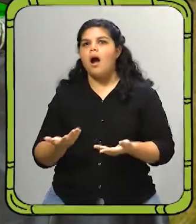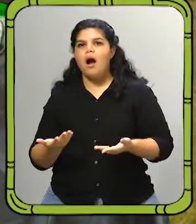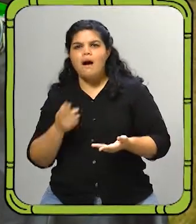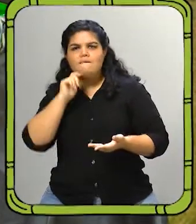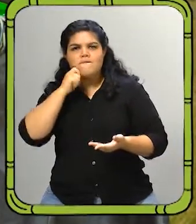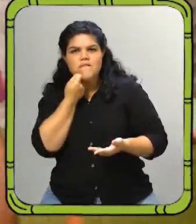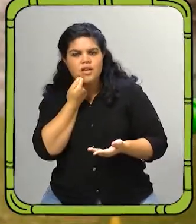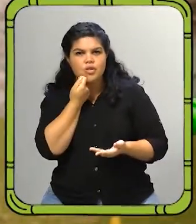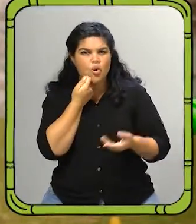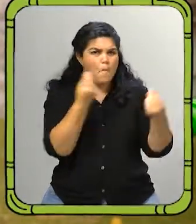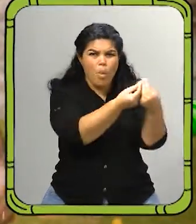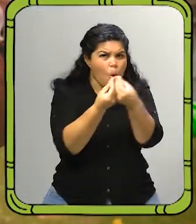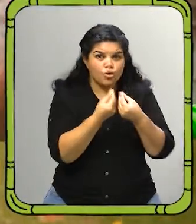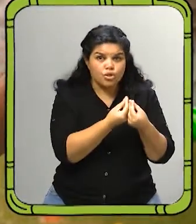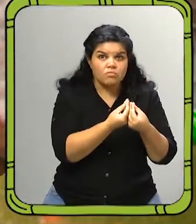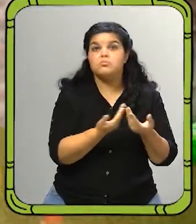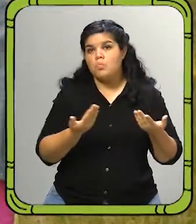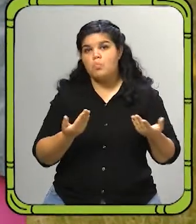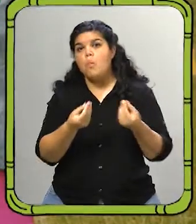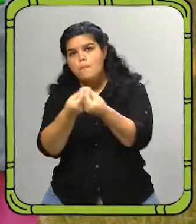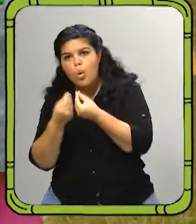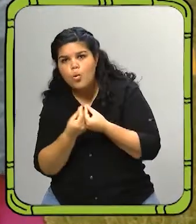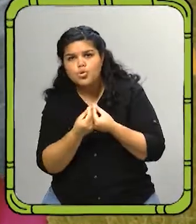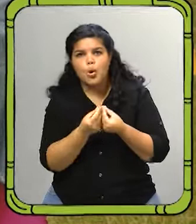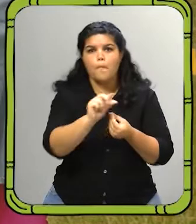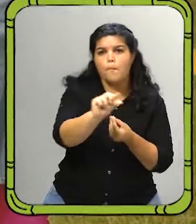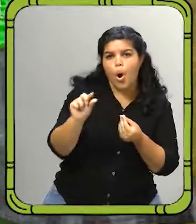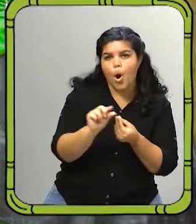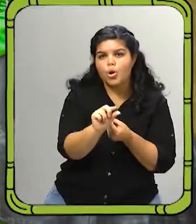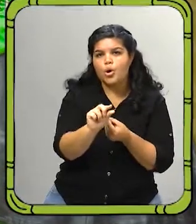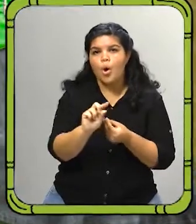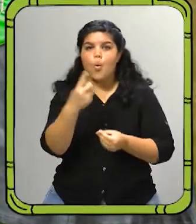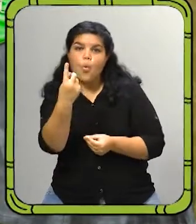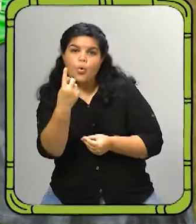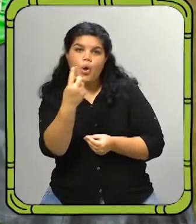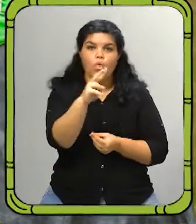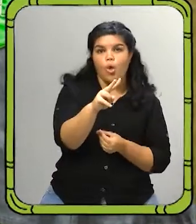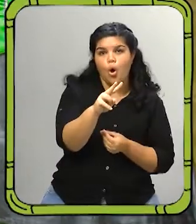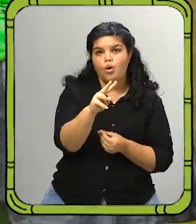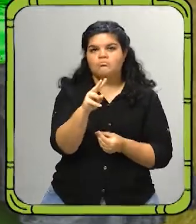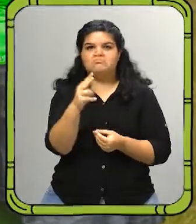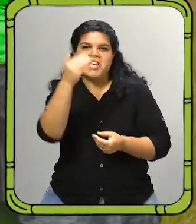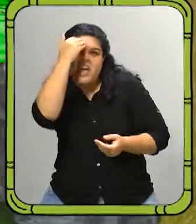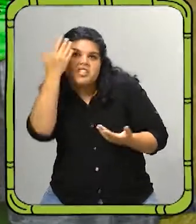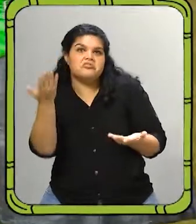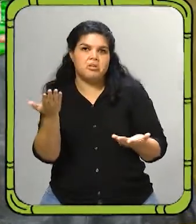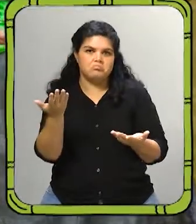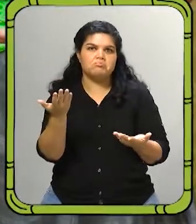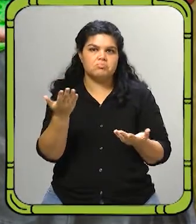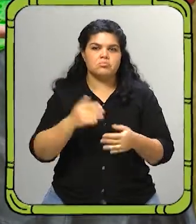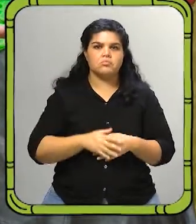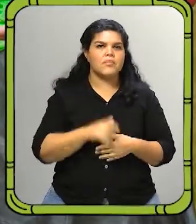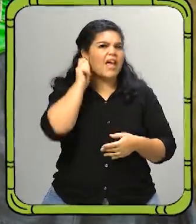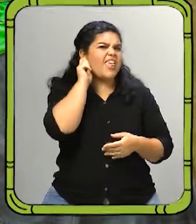Entre muchos. Entre muchos, entre pocos, de a uno, de a dos, de 15. Se puede qué jugar bueno. un montón en el deporte. ¿Y de qué